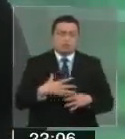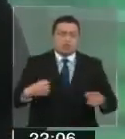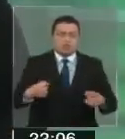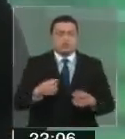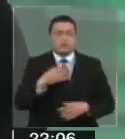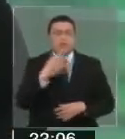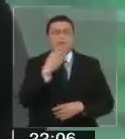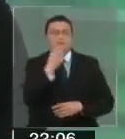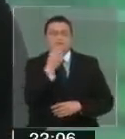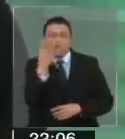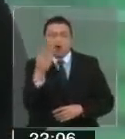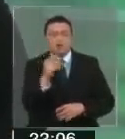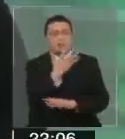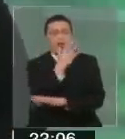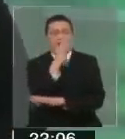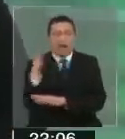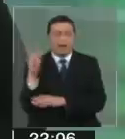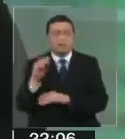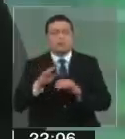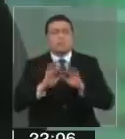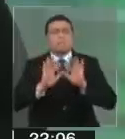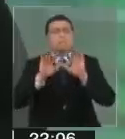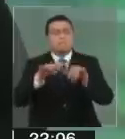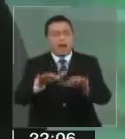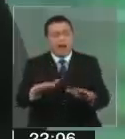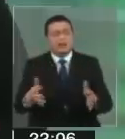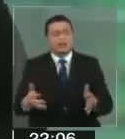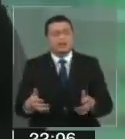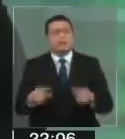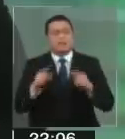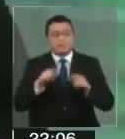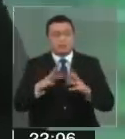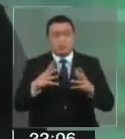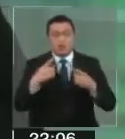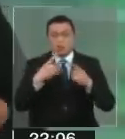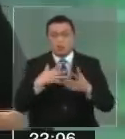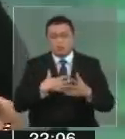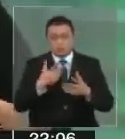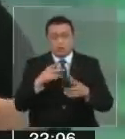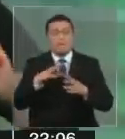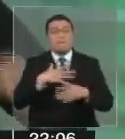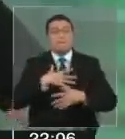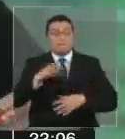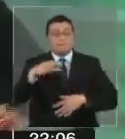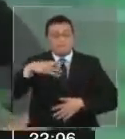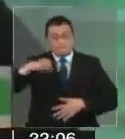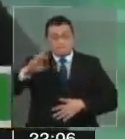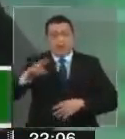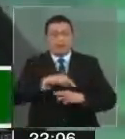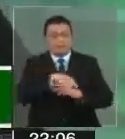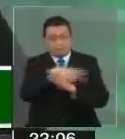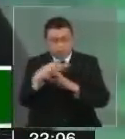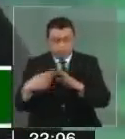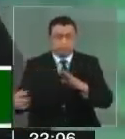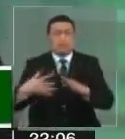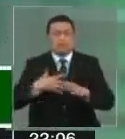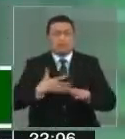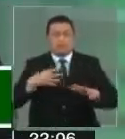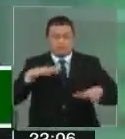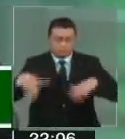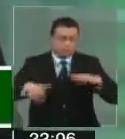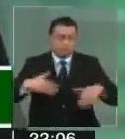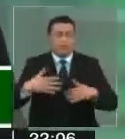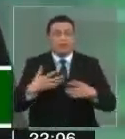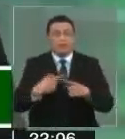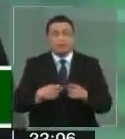las flores, los árboles, el mar, era también bien como física, me gustaba meterme al mar y las playitas, era bien como audaz así de...